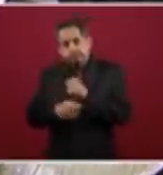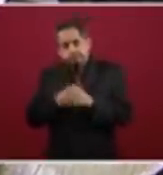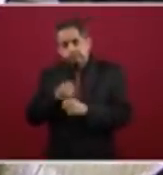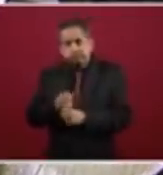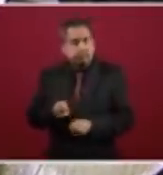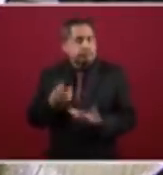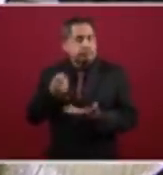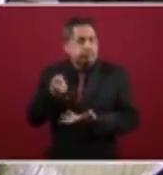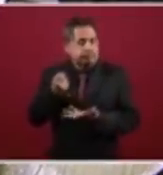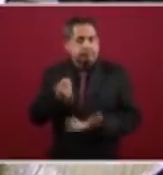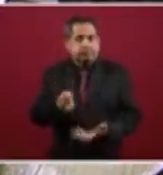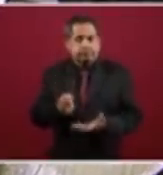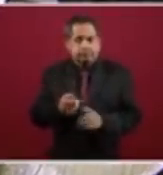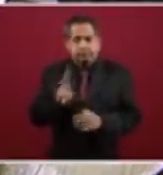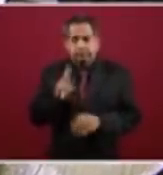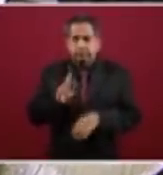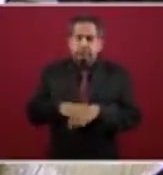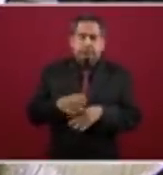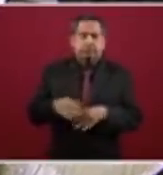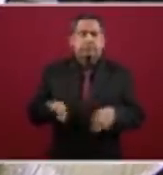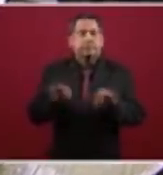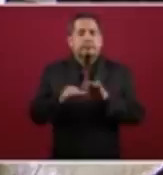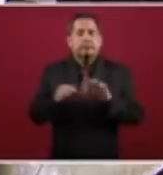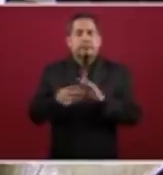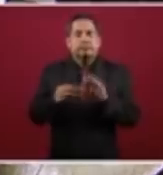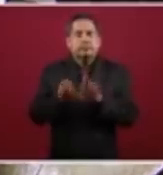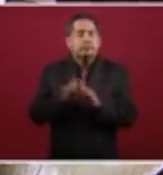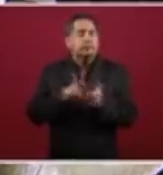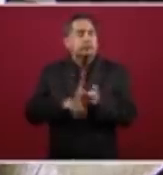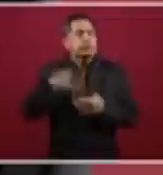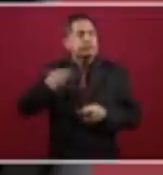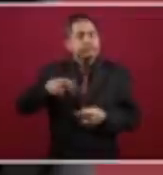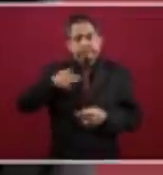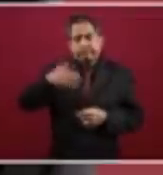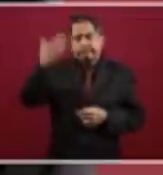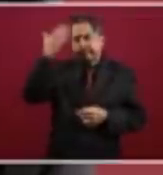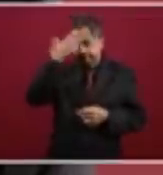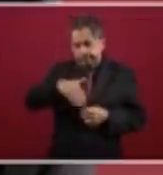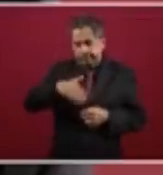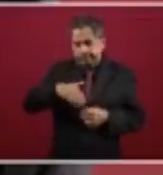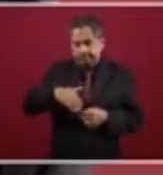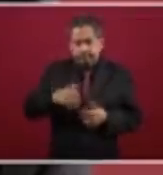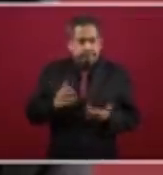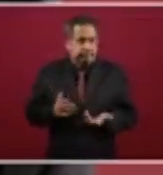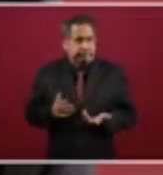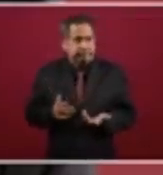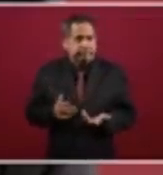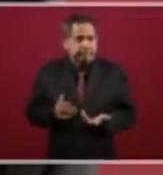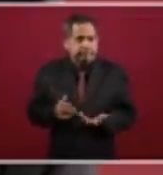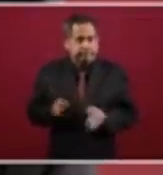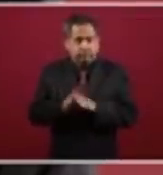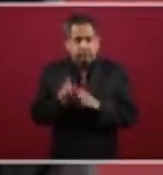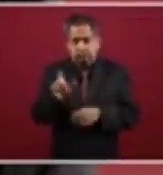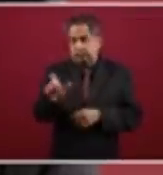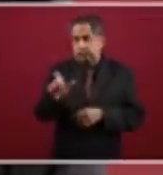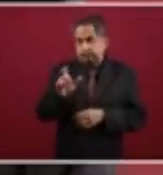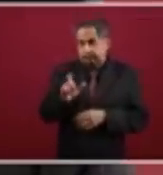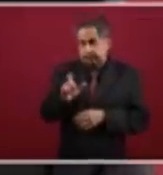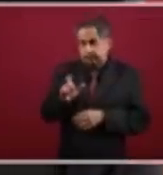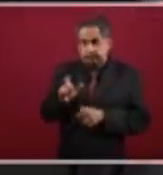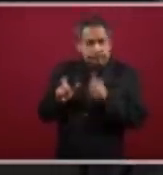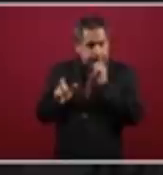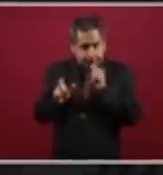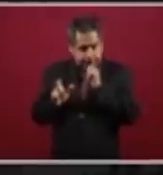Pero lo más importante es que la gente sepa, si no le llega su tarjeta o tiene su